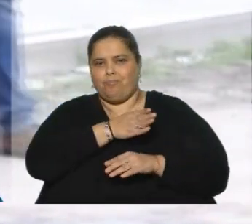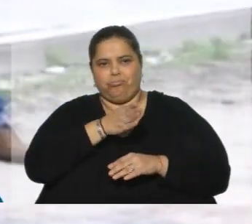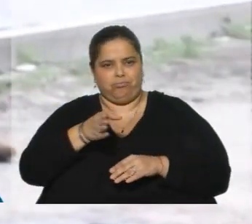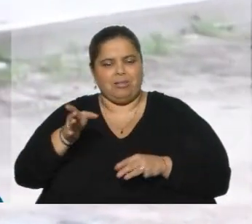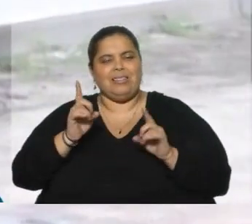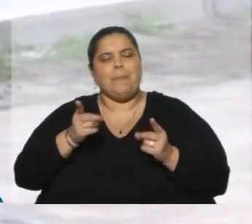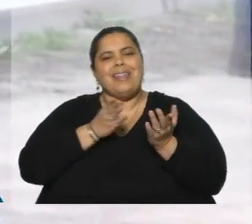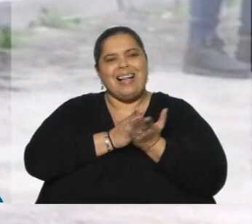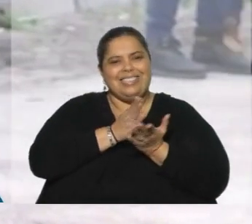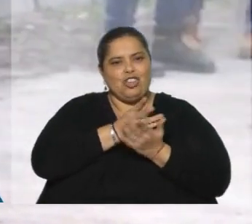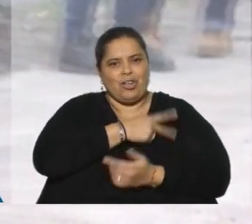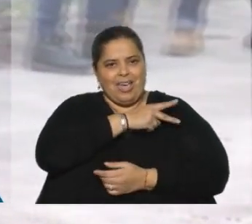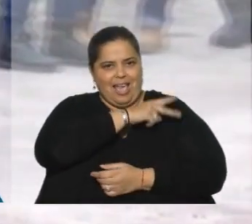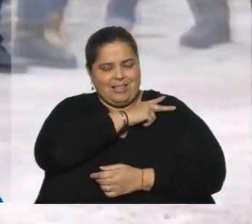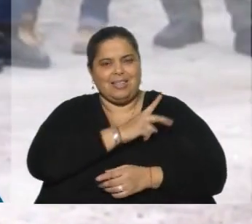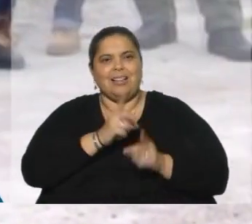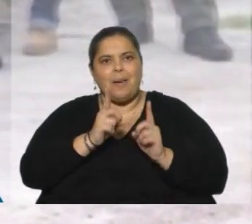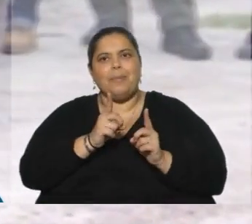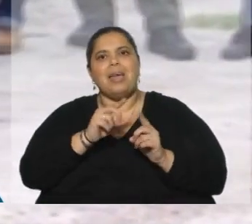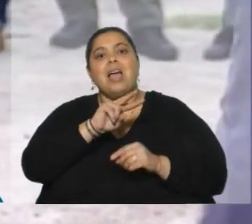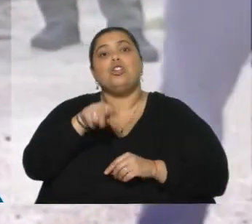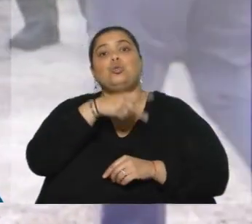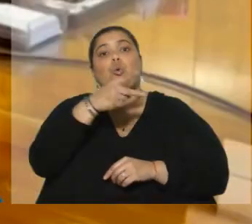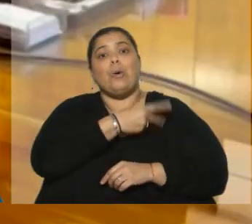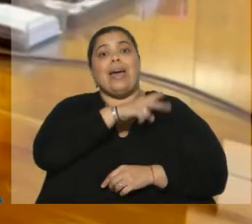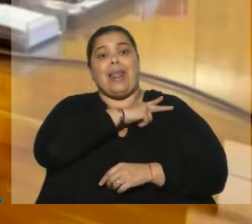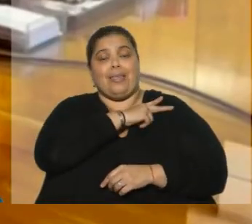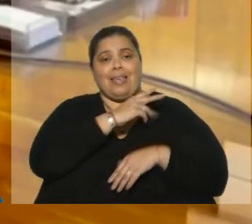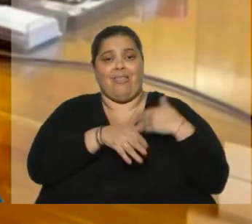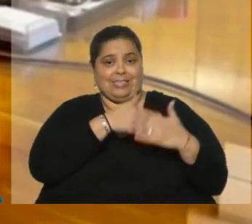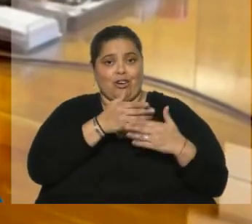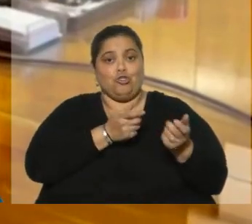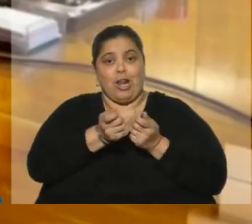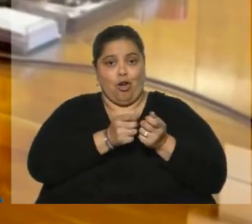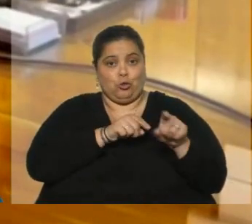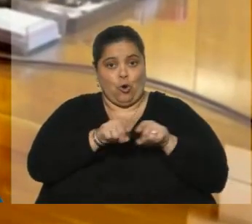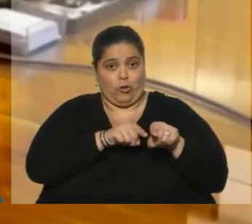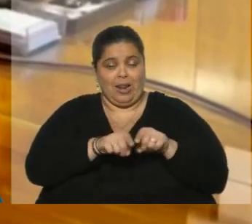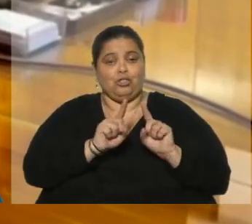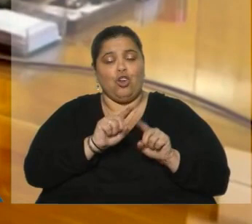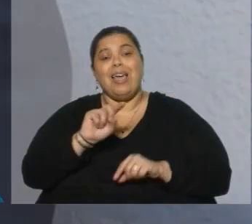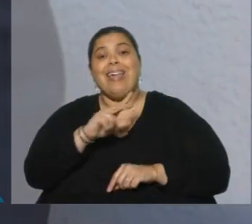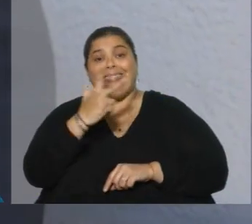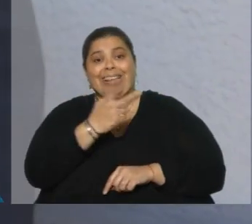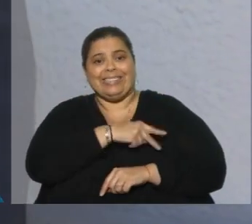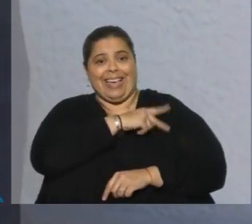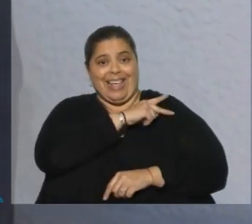y subgerente de la división Desarrollo y Coordinación de Negocios. A partir del año 2011 ocupó tres gerencias: